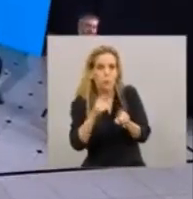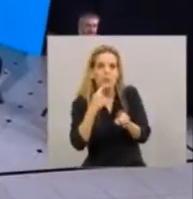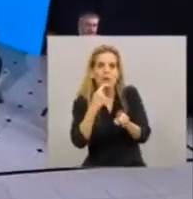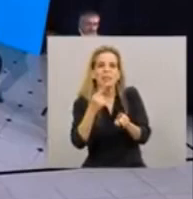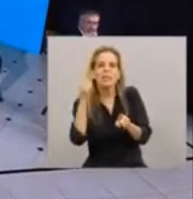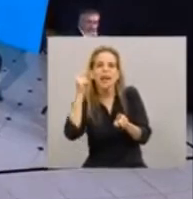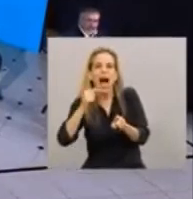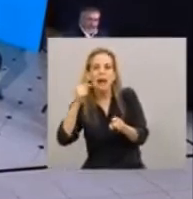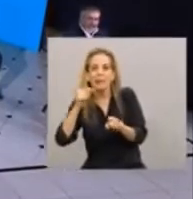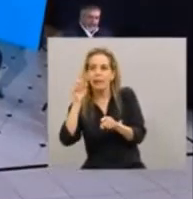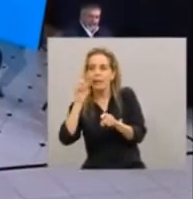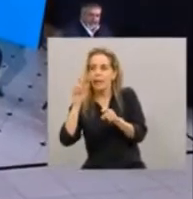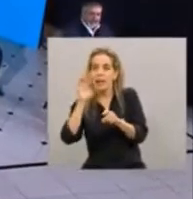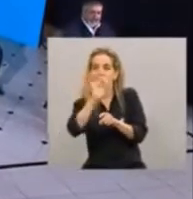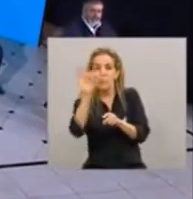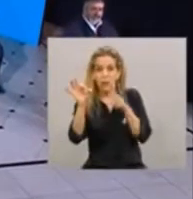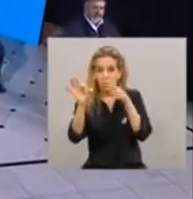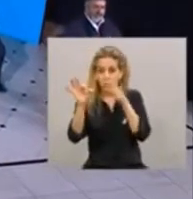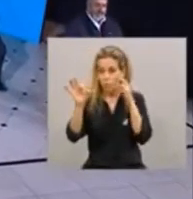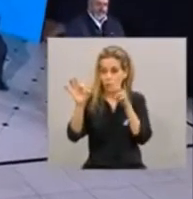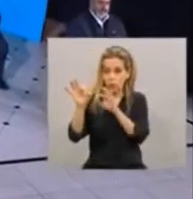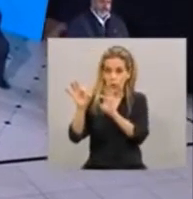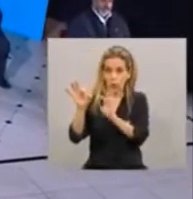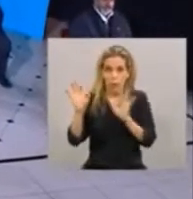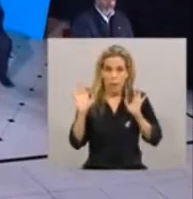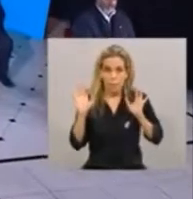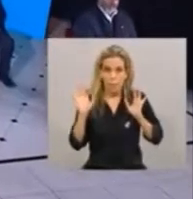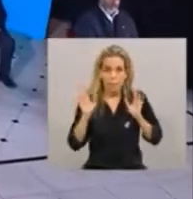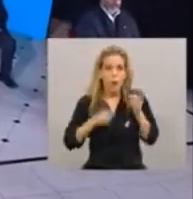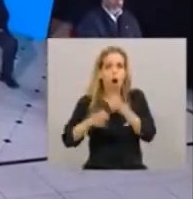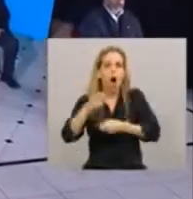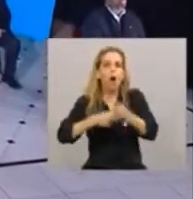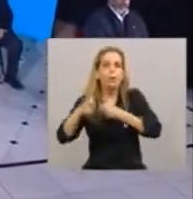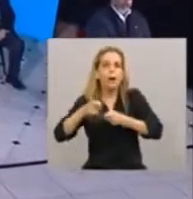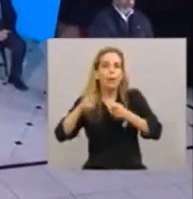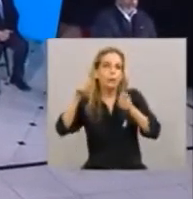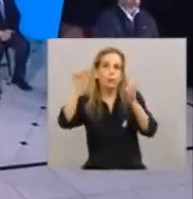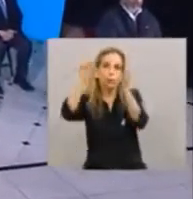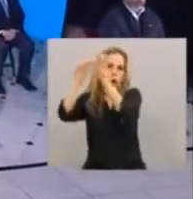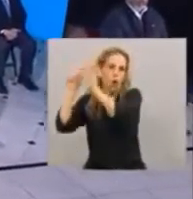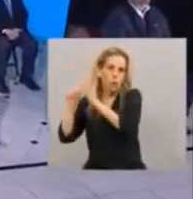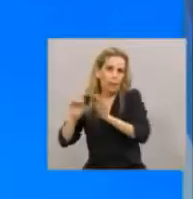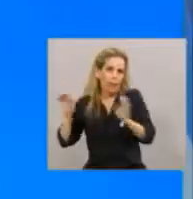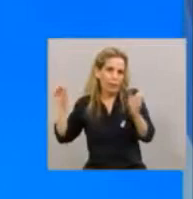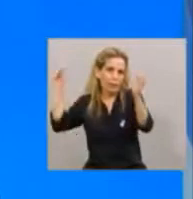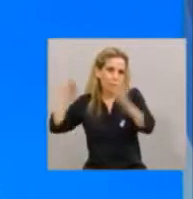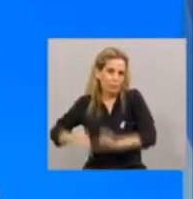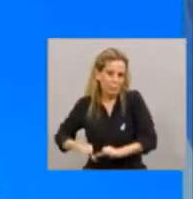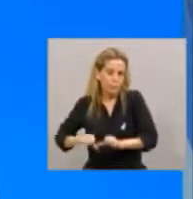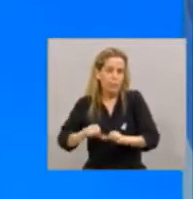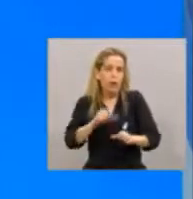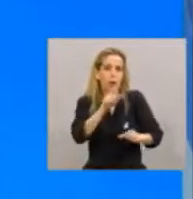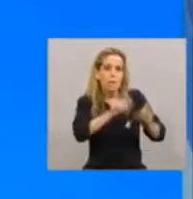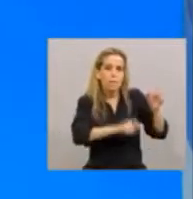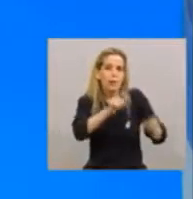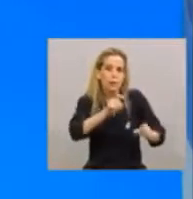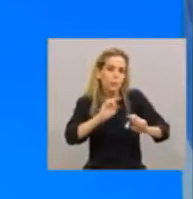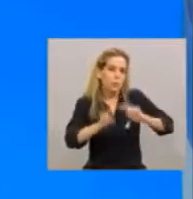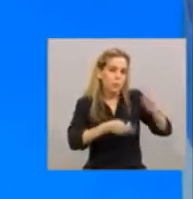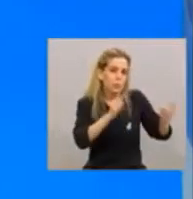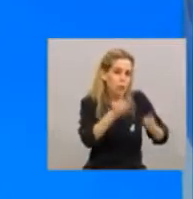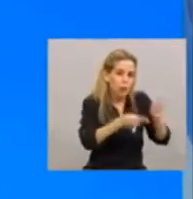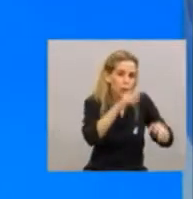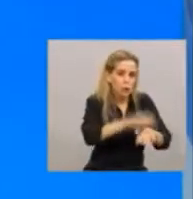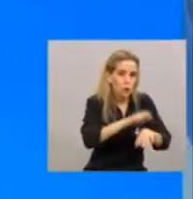hizo temblar las bolsas del mundo y además de llevarse vidas se llevó muchas empresas